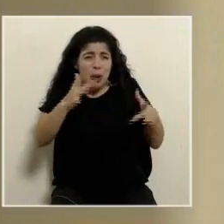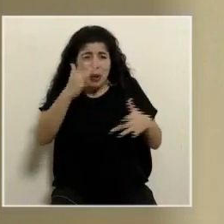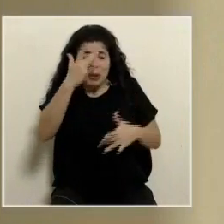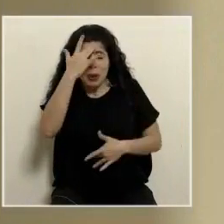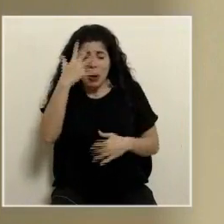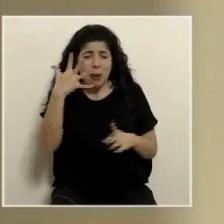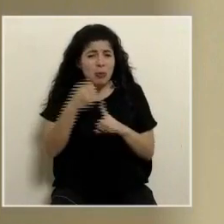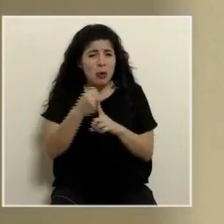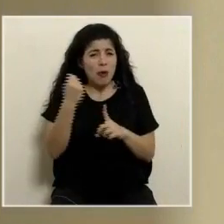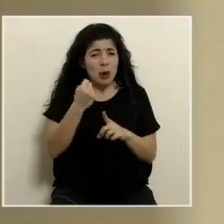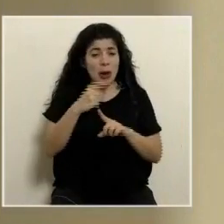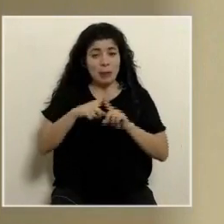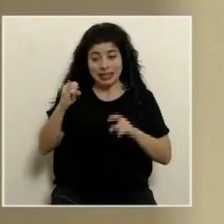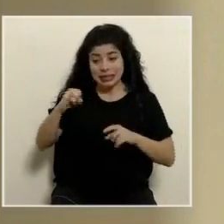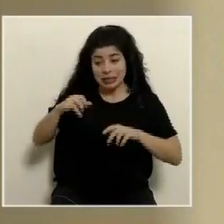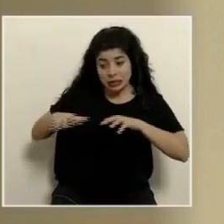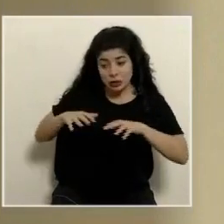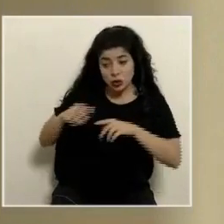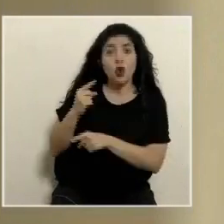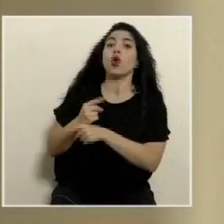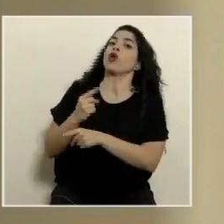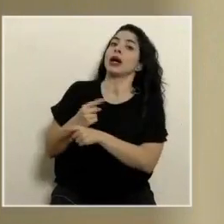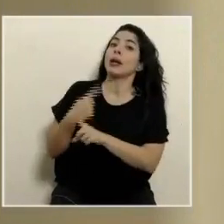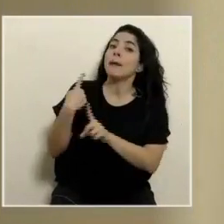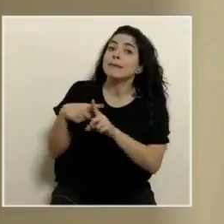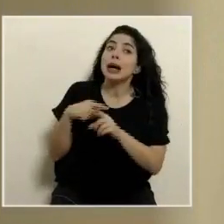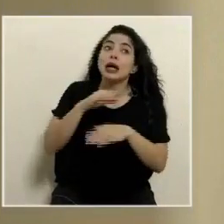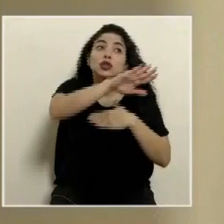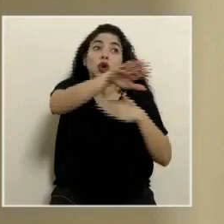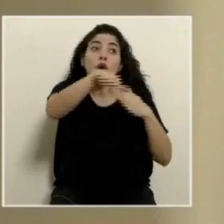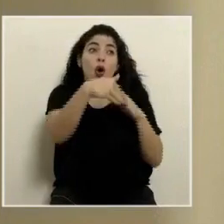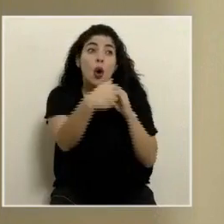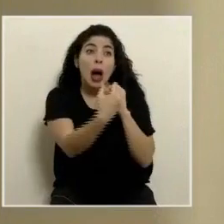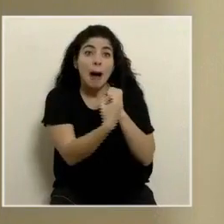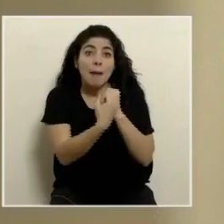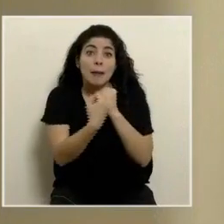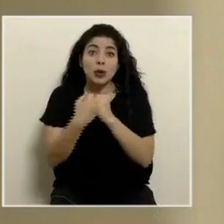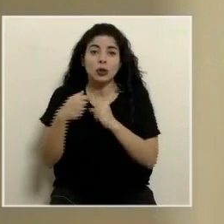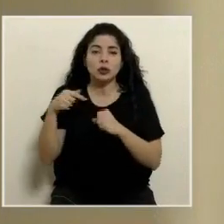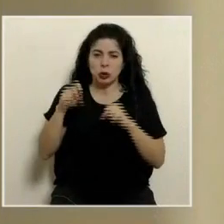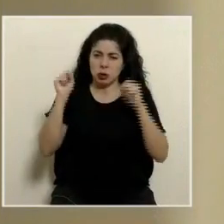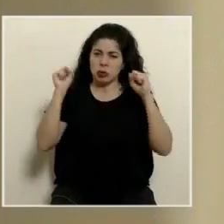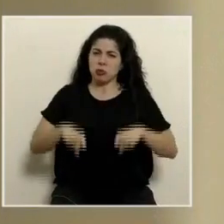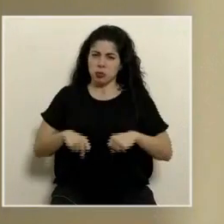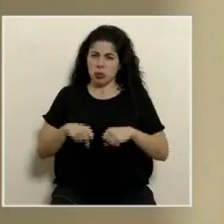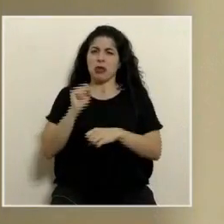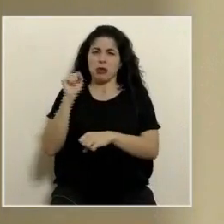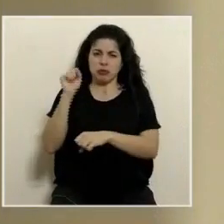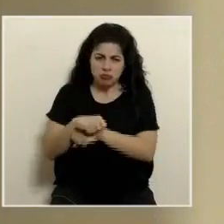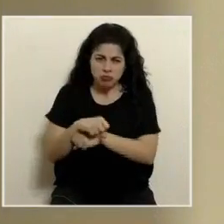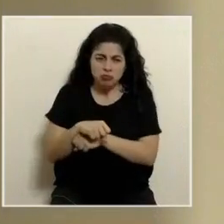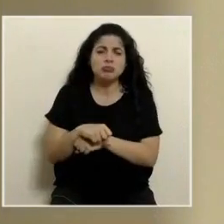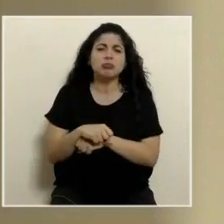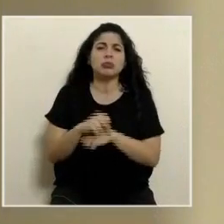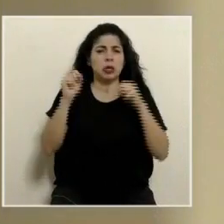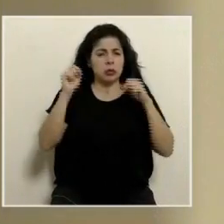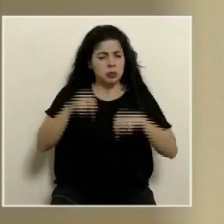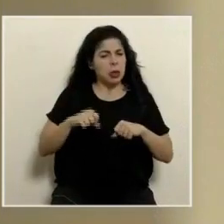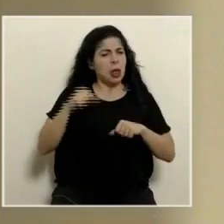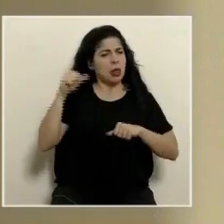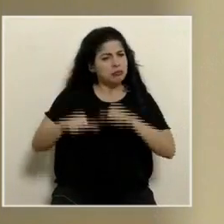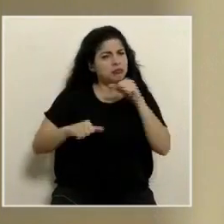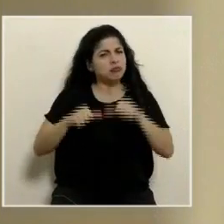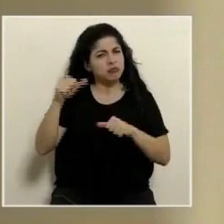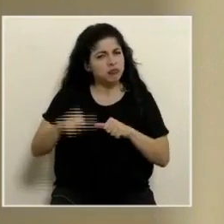las acciones correctas y con el apoyo de toda la población, la lograremos vencer y lograremos salir